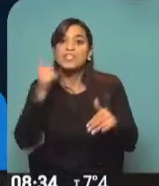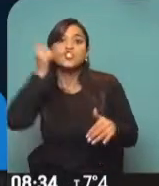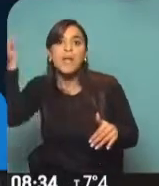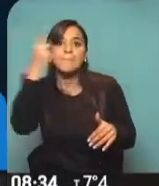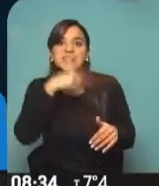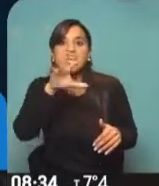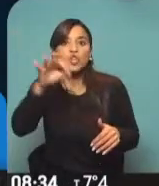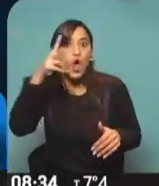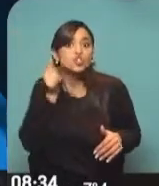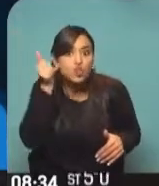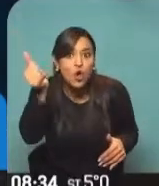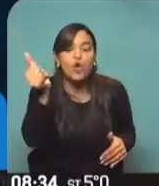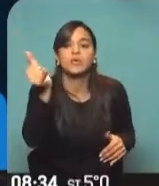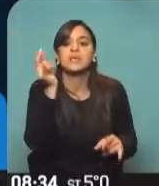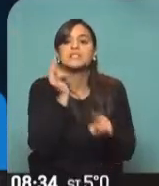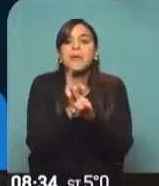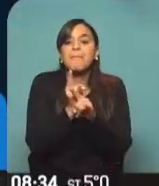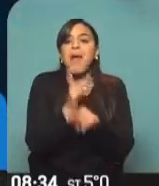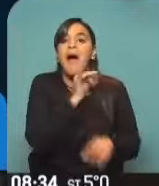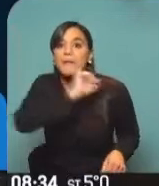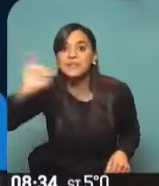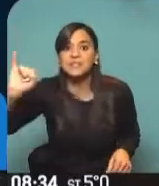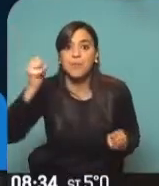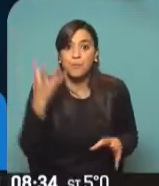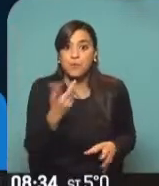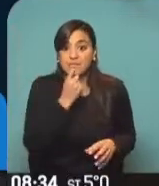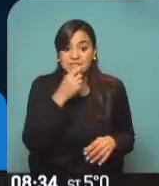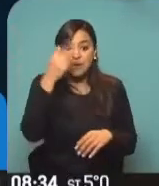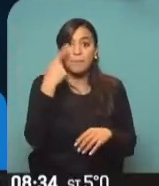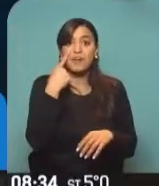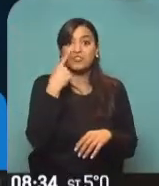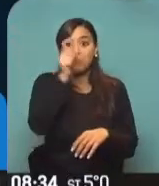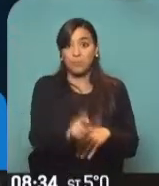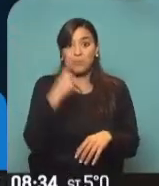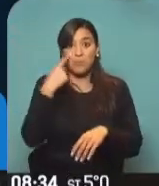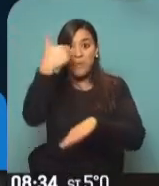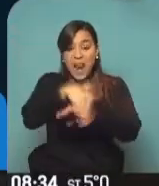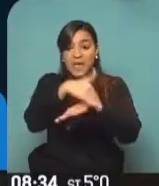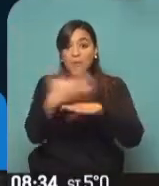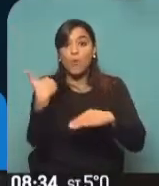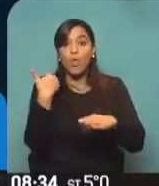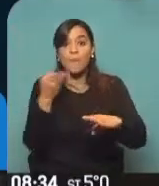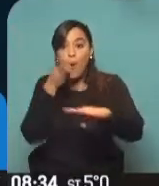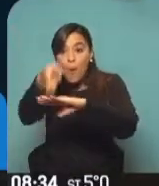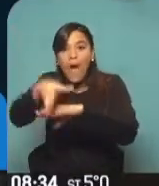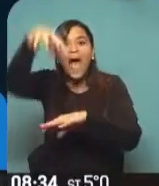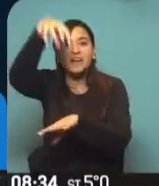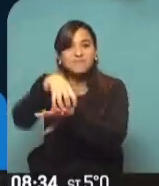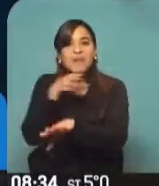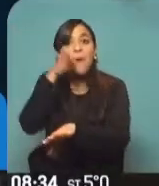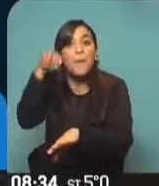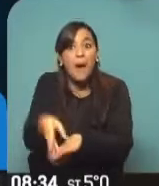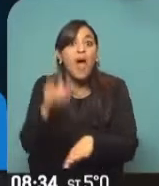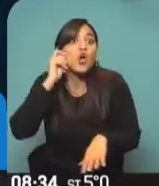y que nos siempre estén avisando porque cuando alguien que está en situación de calle podemos hacer que ingrese a un espacio institucional